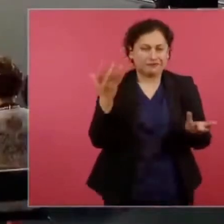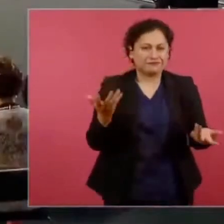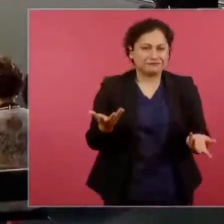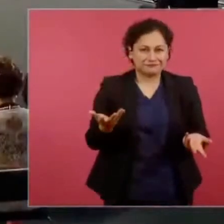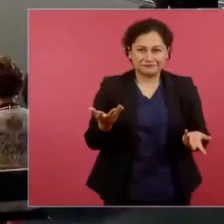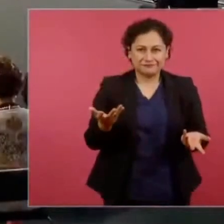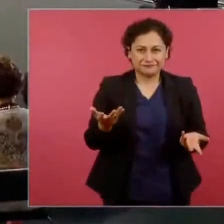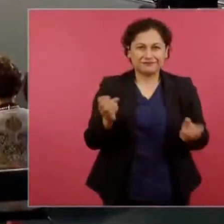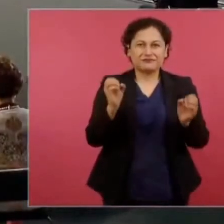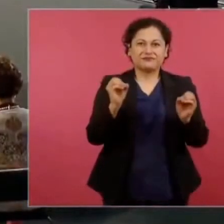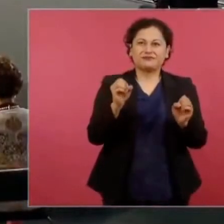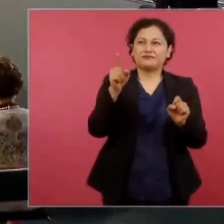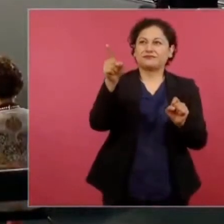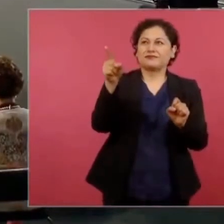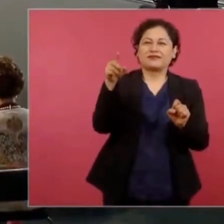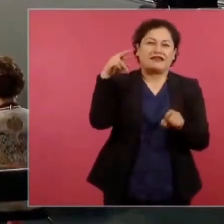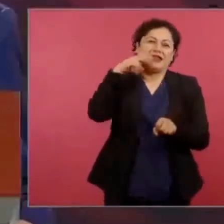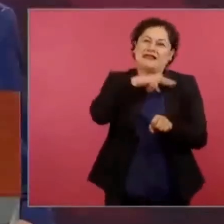el lujo barato,